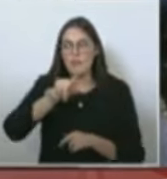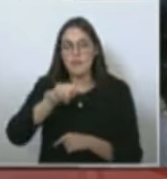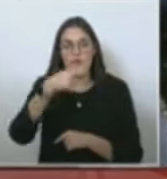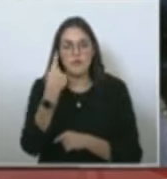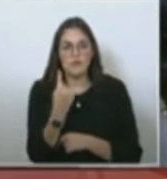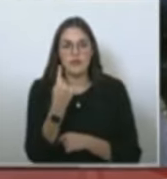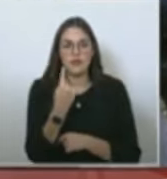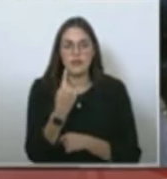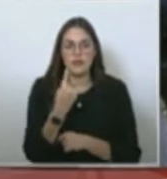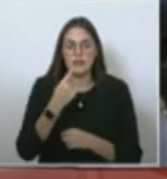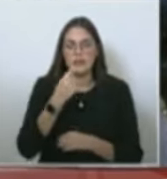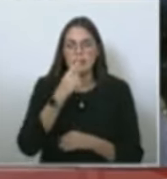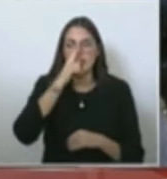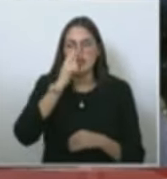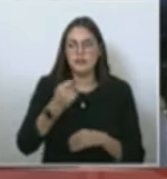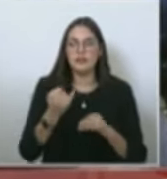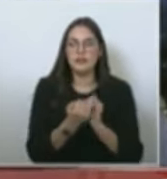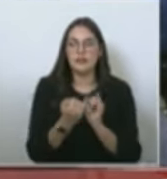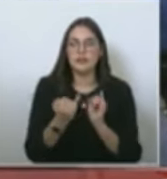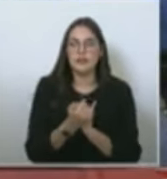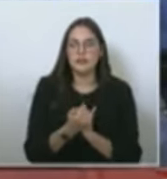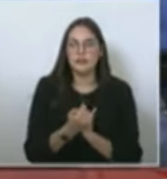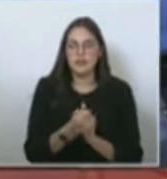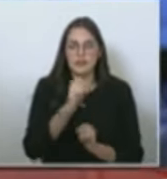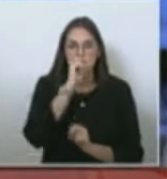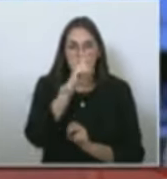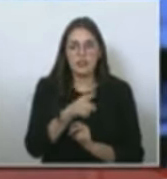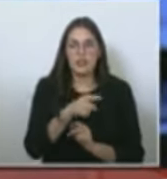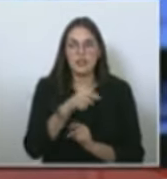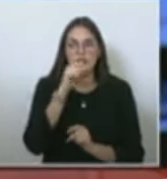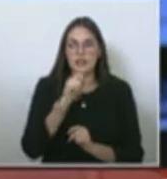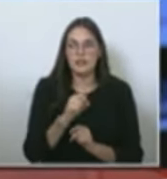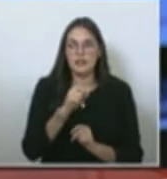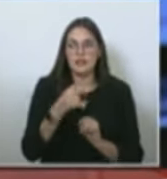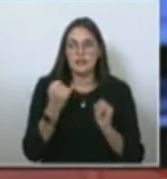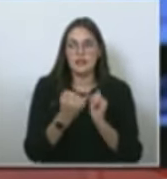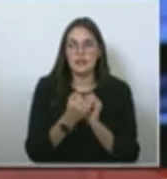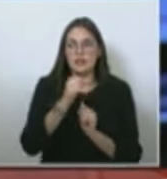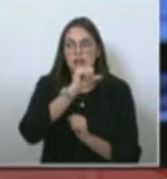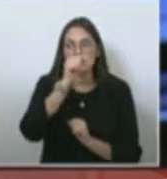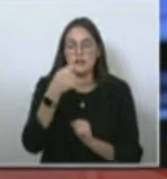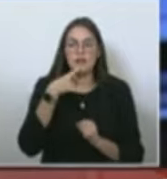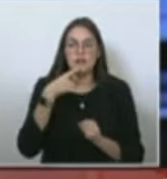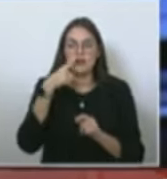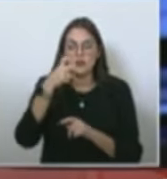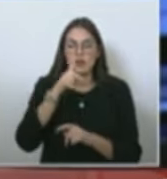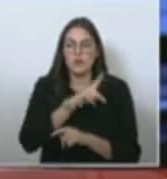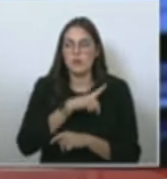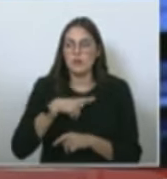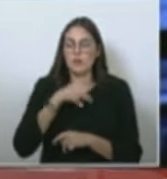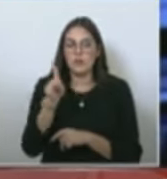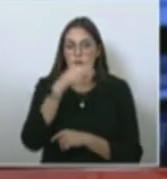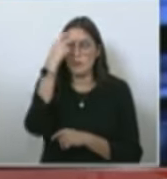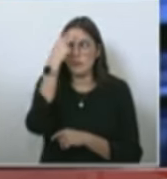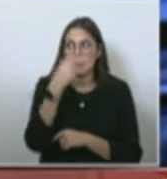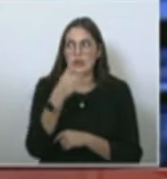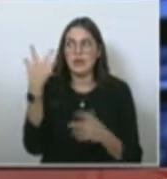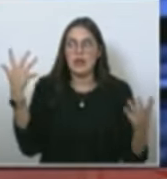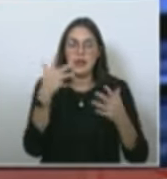recuerdo, yo era un adolescente, se realizó un llamamiento al pueblo de México que se redactó en